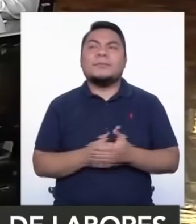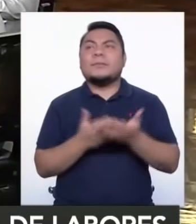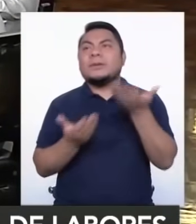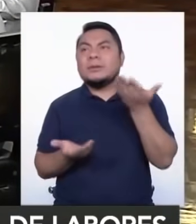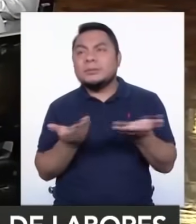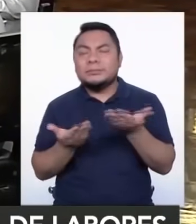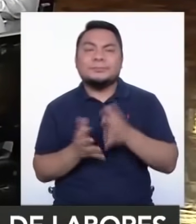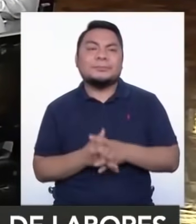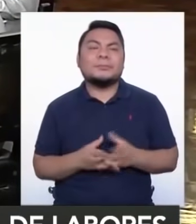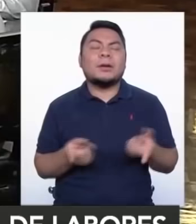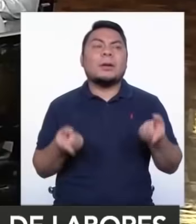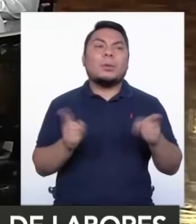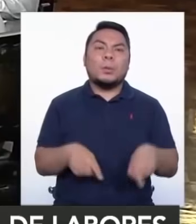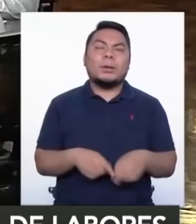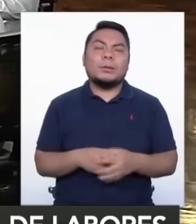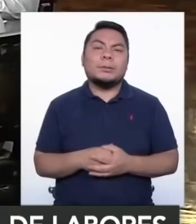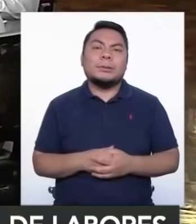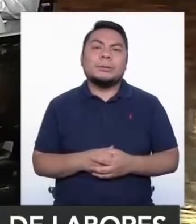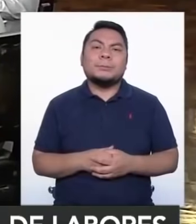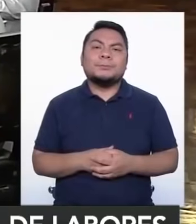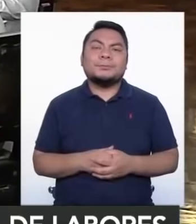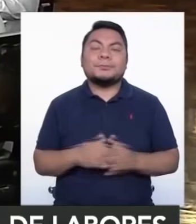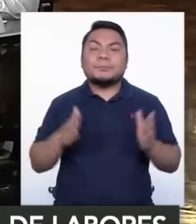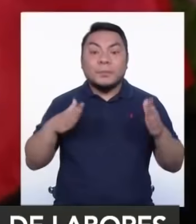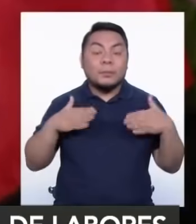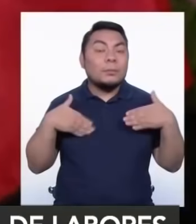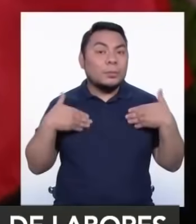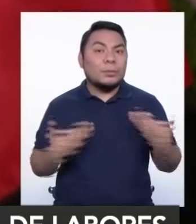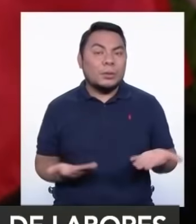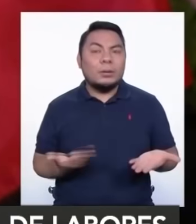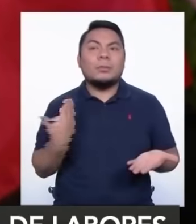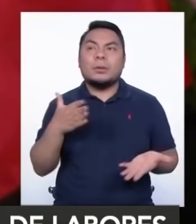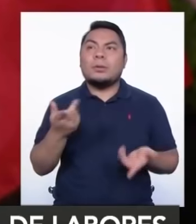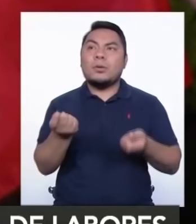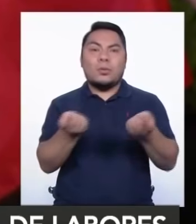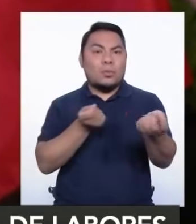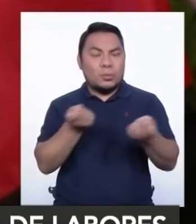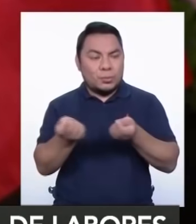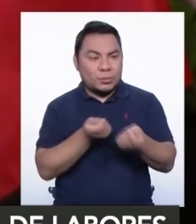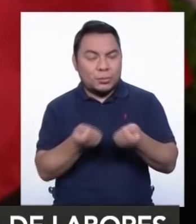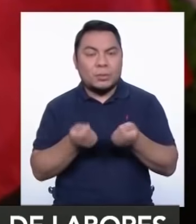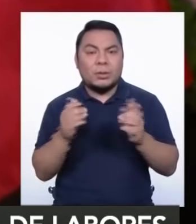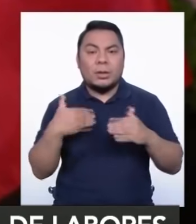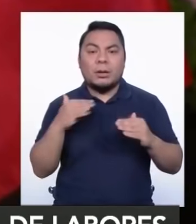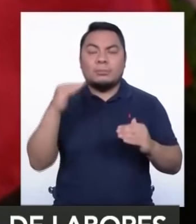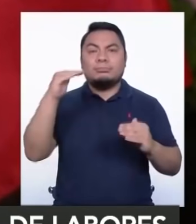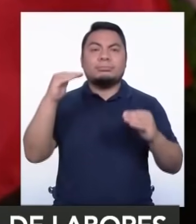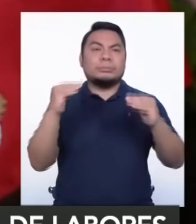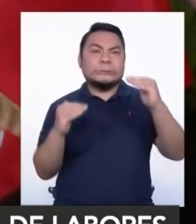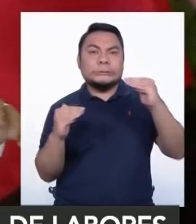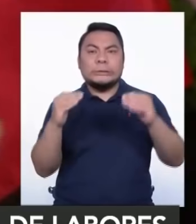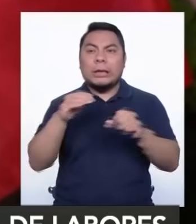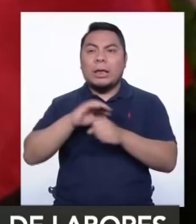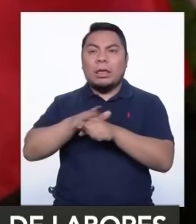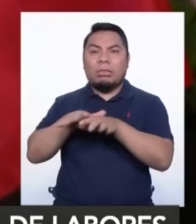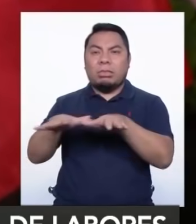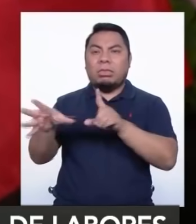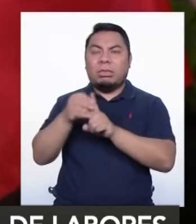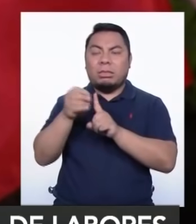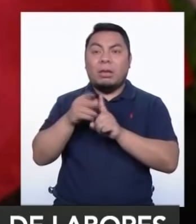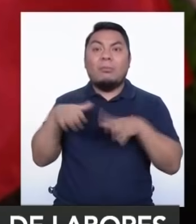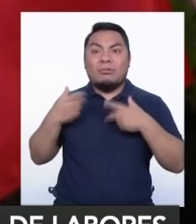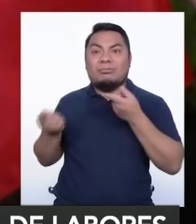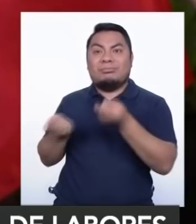Seguramente cuando podamos controlar el nivel de contagio de esta